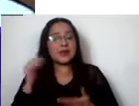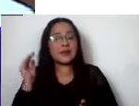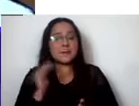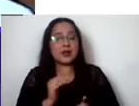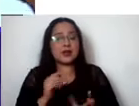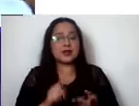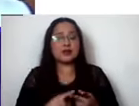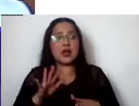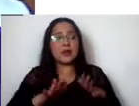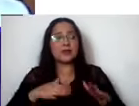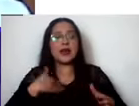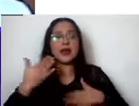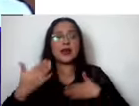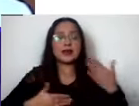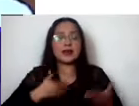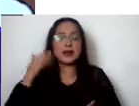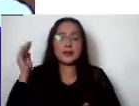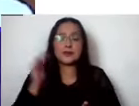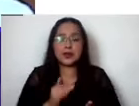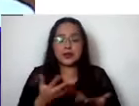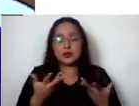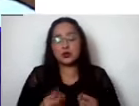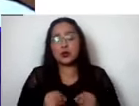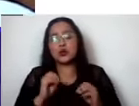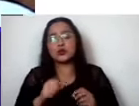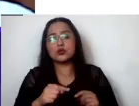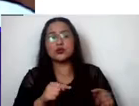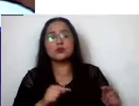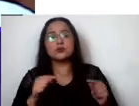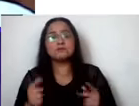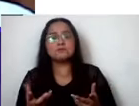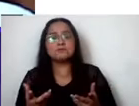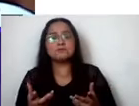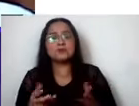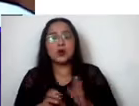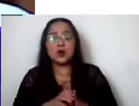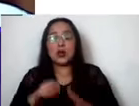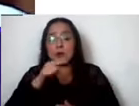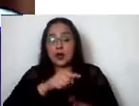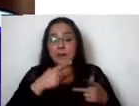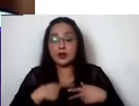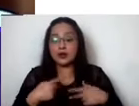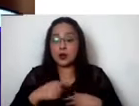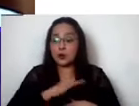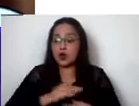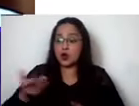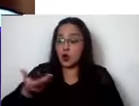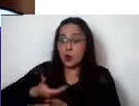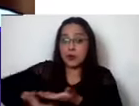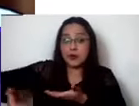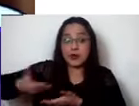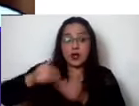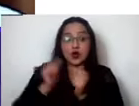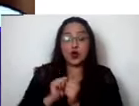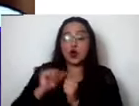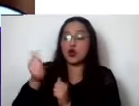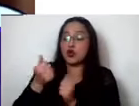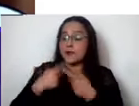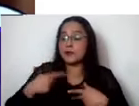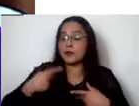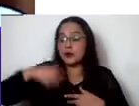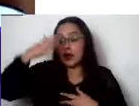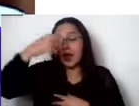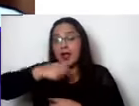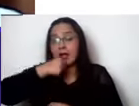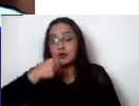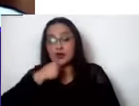digamos, de alegría y de vitalidad que cuando tienen posibilidades de convivir. Entonces tenemos todos estos programas que